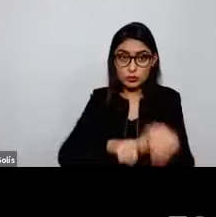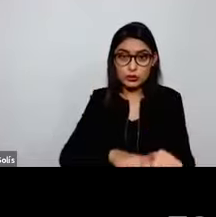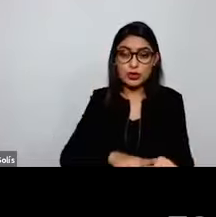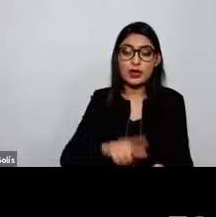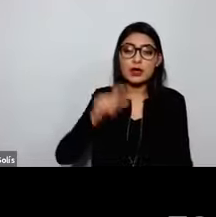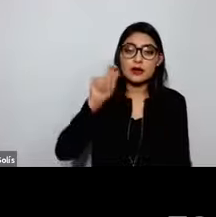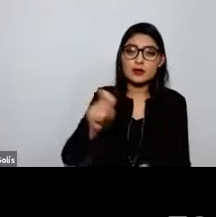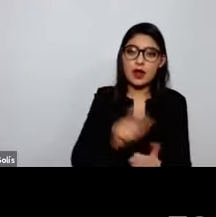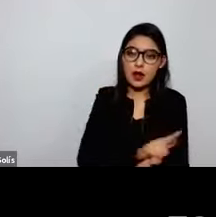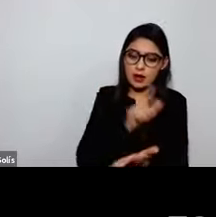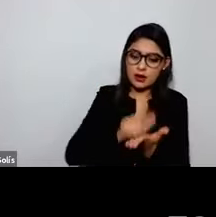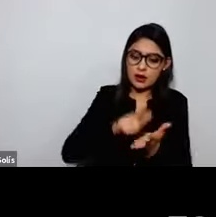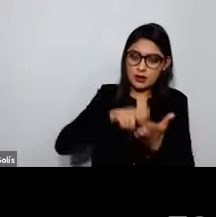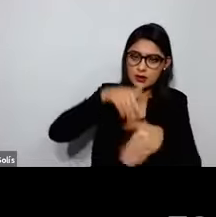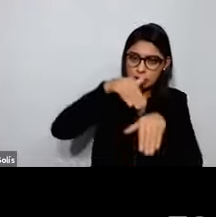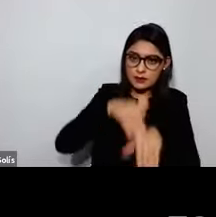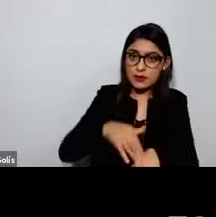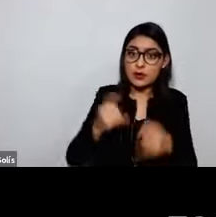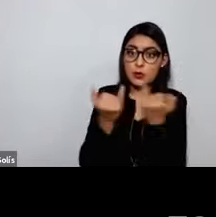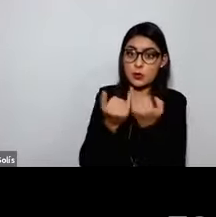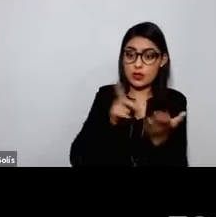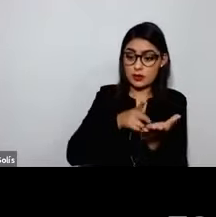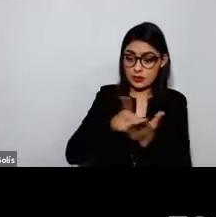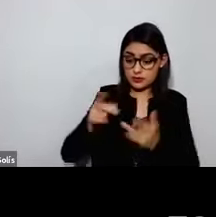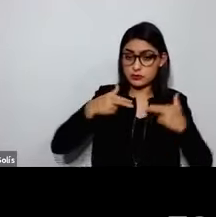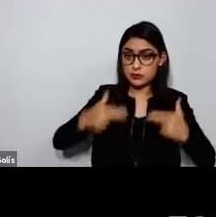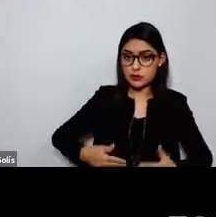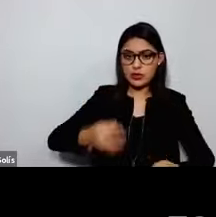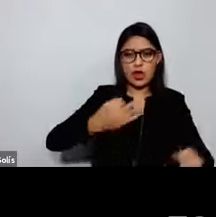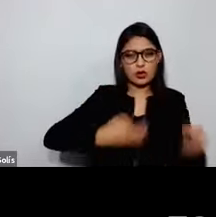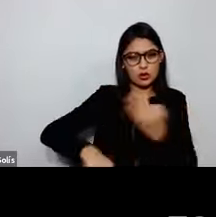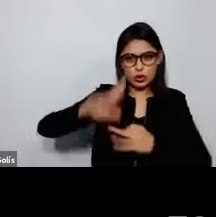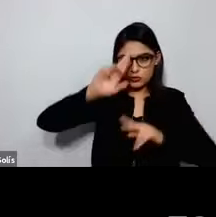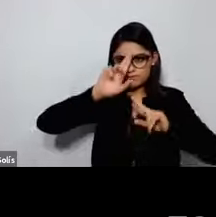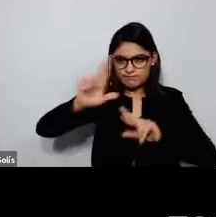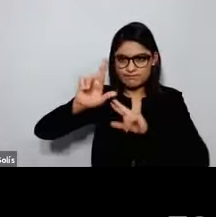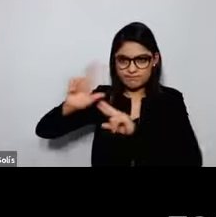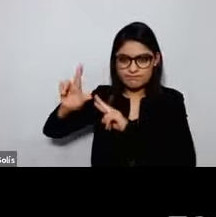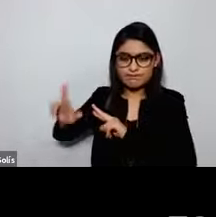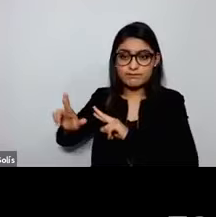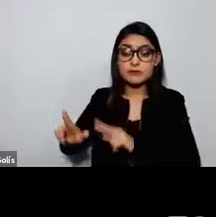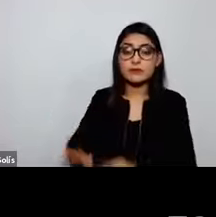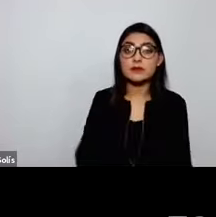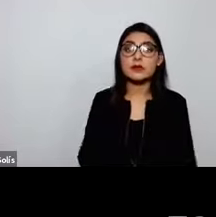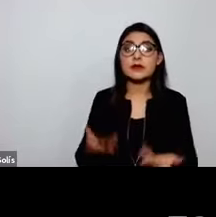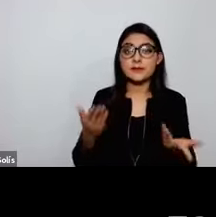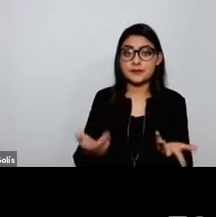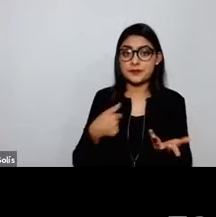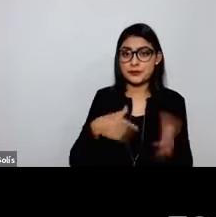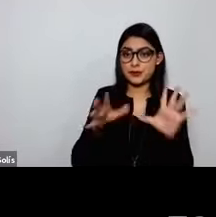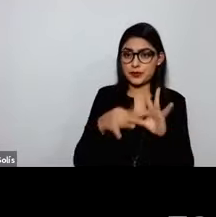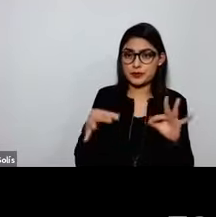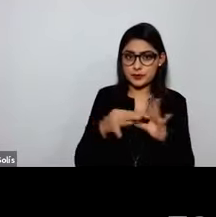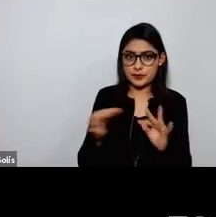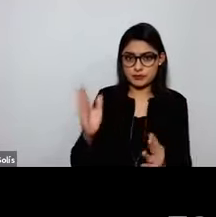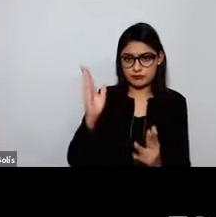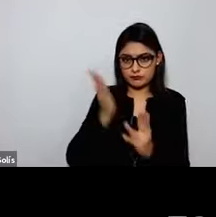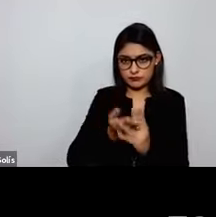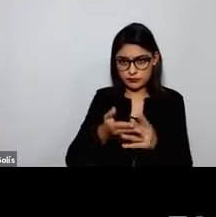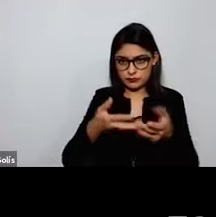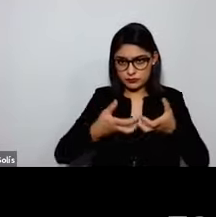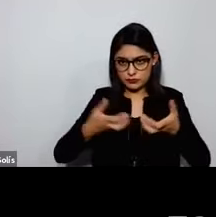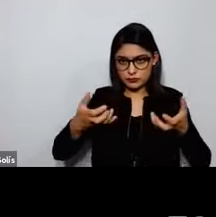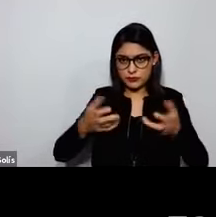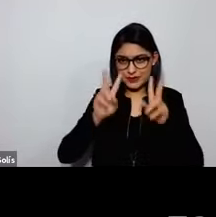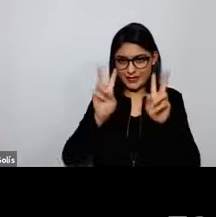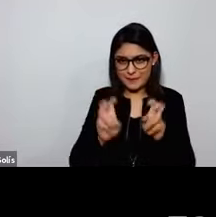de los derechos humanos donde todas las personas tengamos cabida. Mi intervención la voy a dividir en dos grandes fases, si me lo permiten.